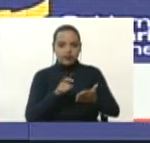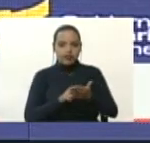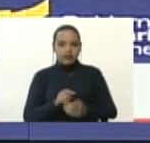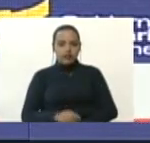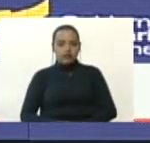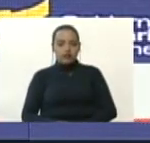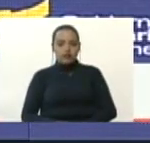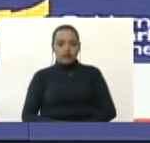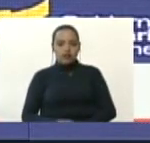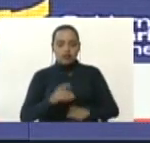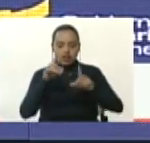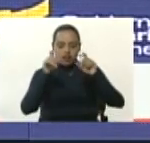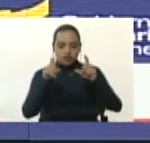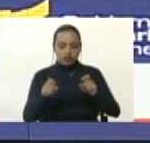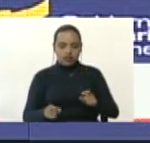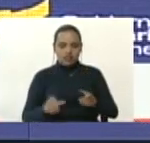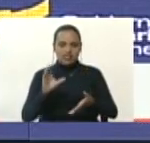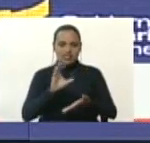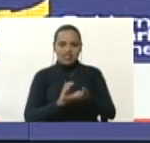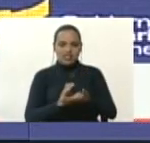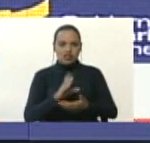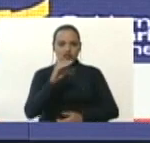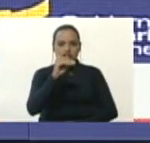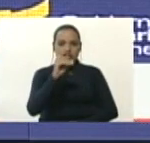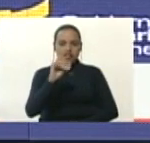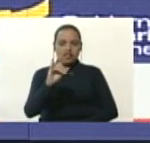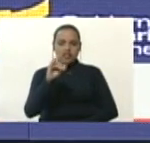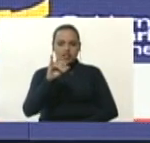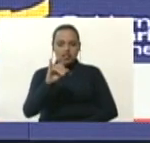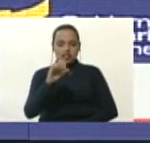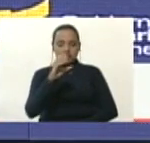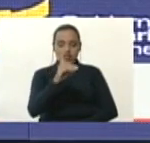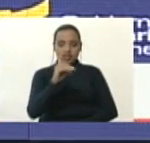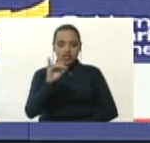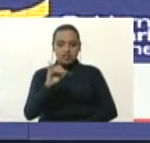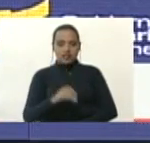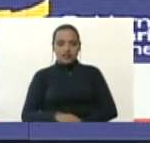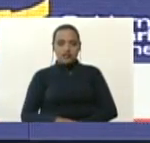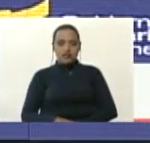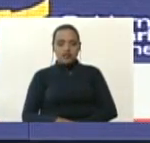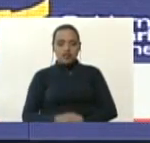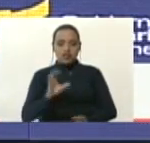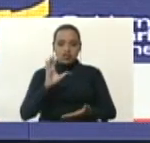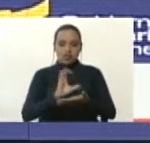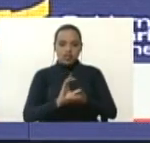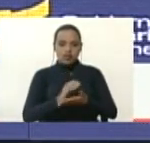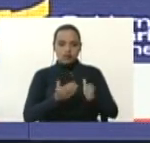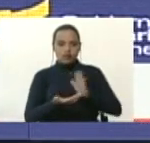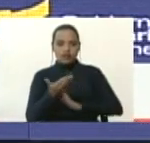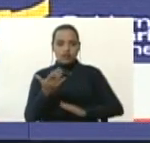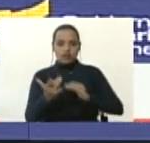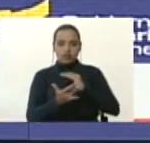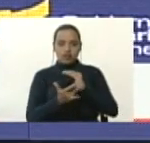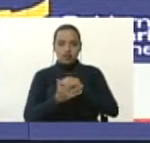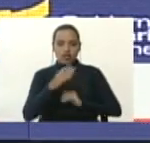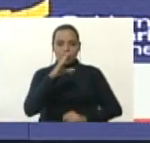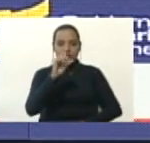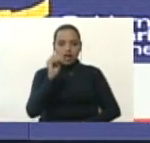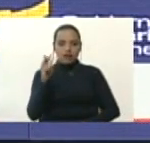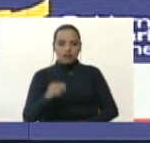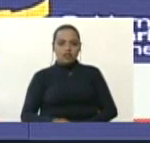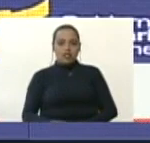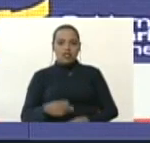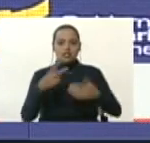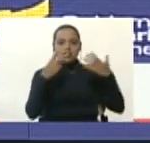entre exámenes de los centros de diagnóstico integral, CDI, y los exámenes de los centros de alta tecnología, CAP,